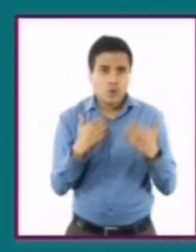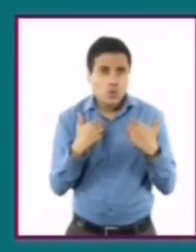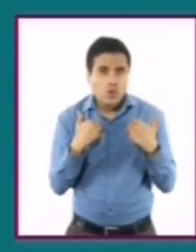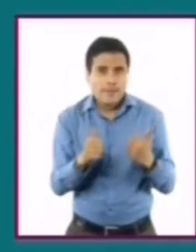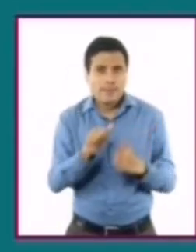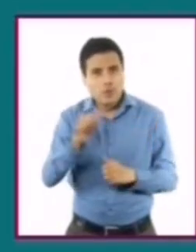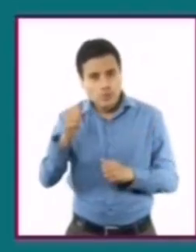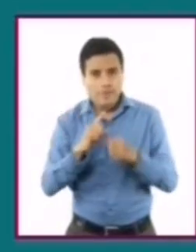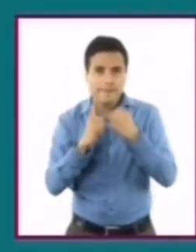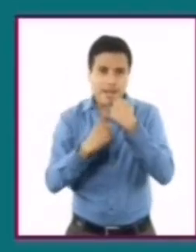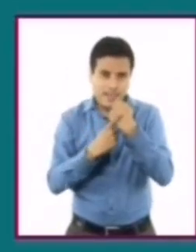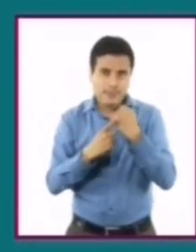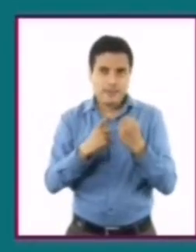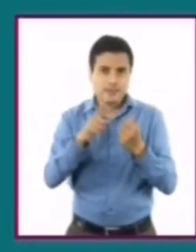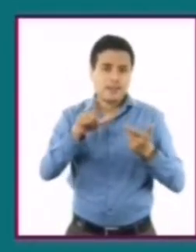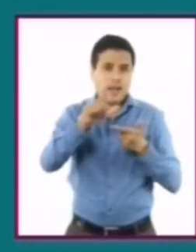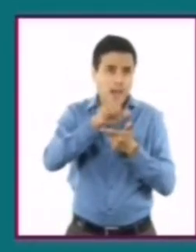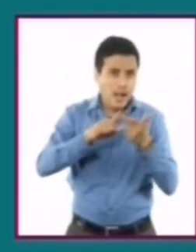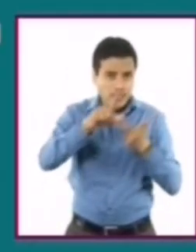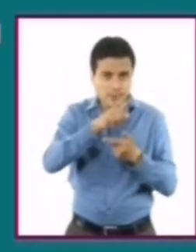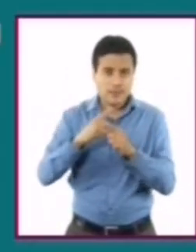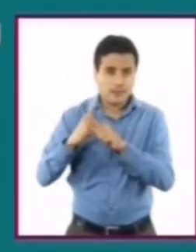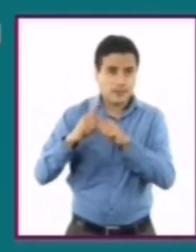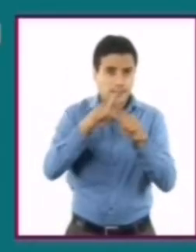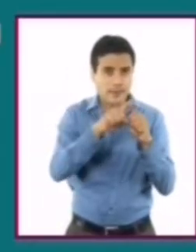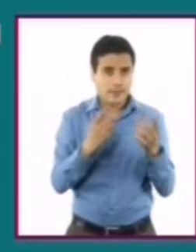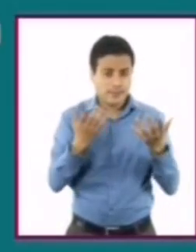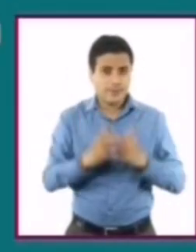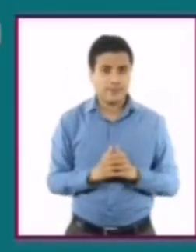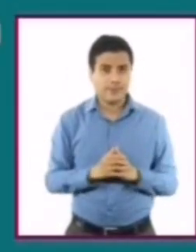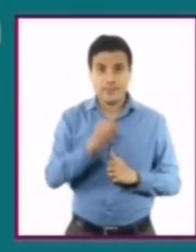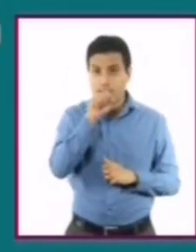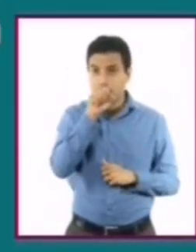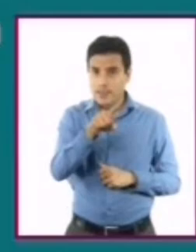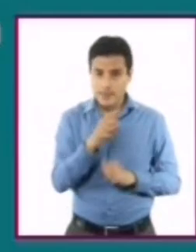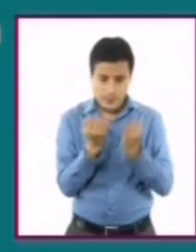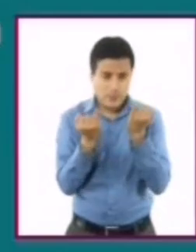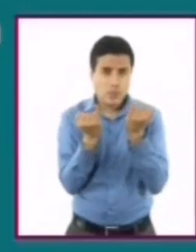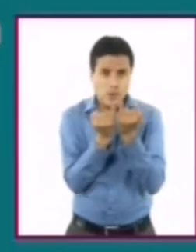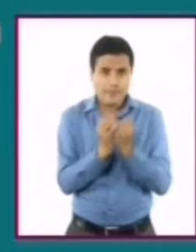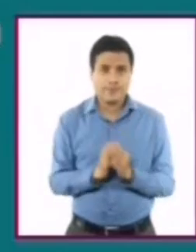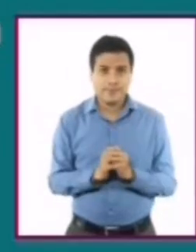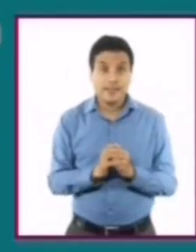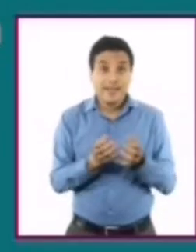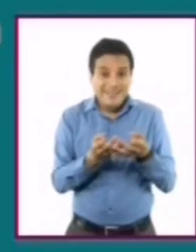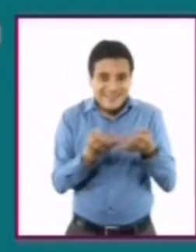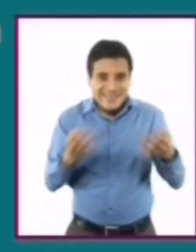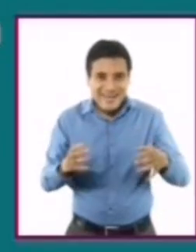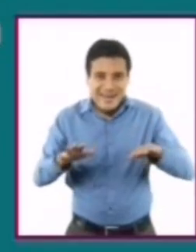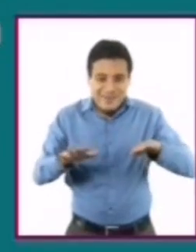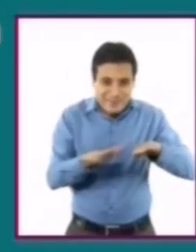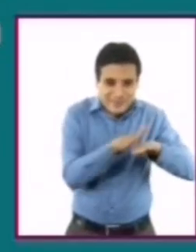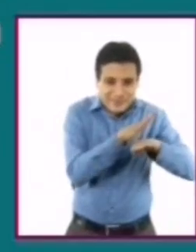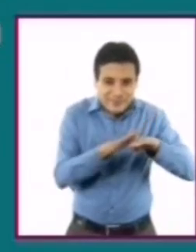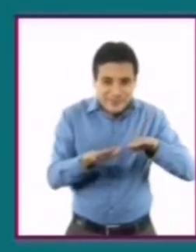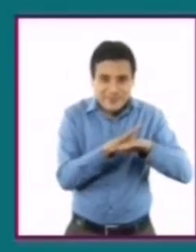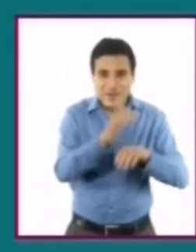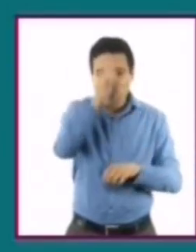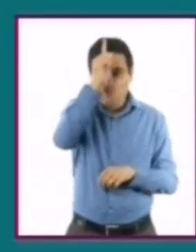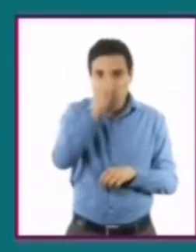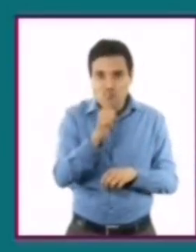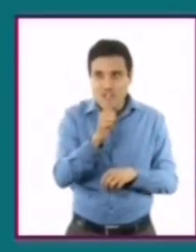de otros planetas y galaxias. Explica el fenómeno de las mareas en la Tierra, dada la interacción con la